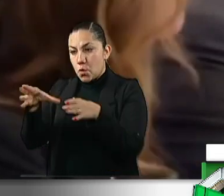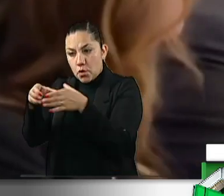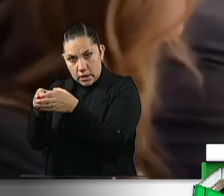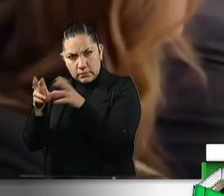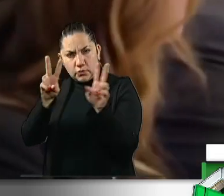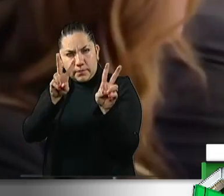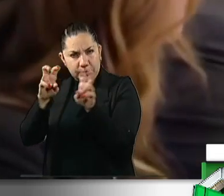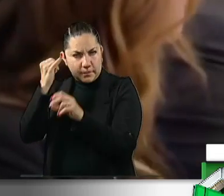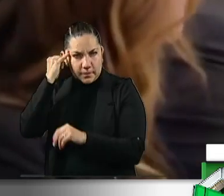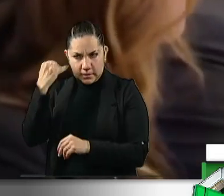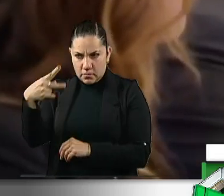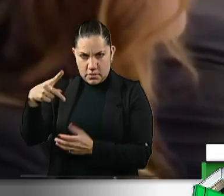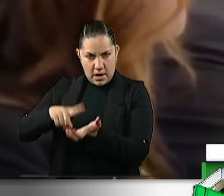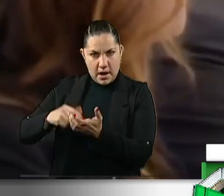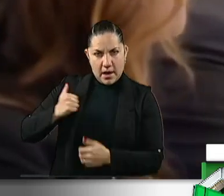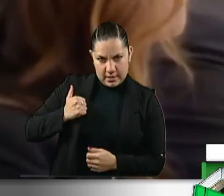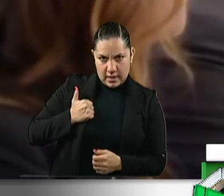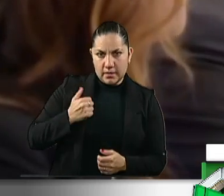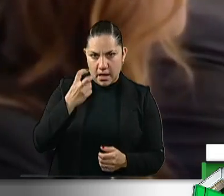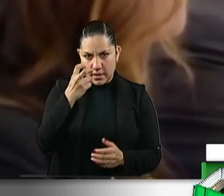norte de Canadá